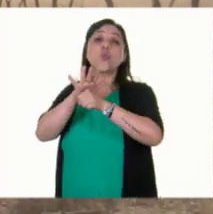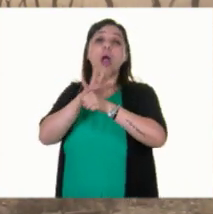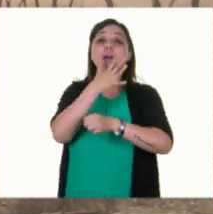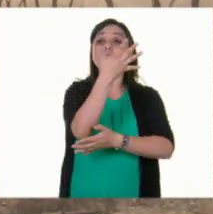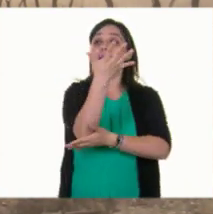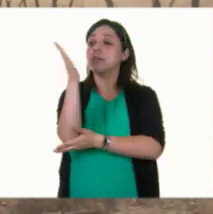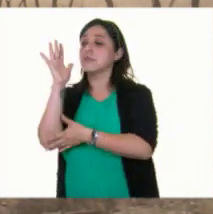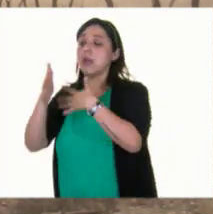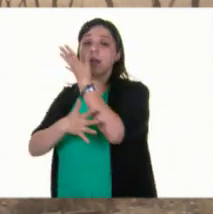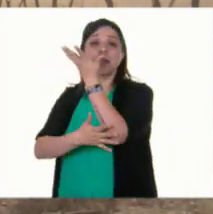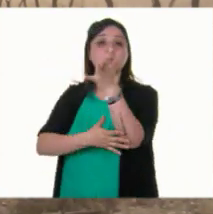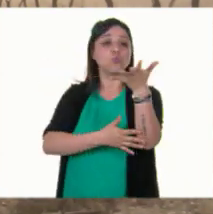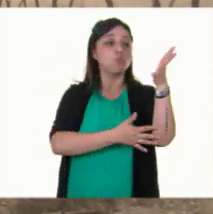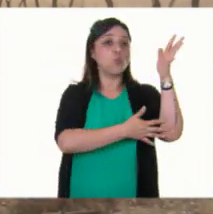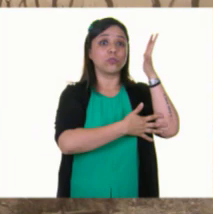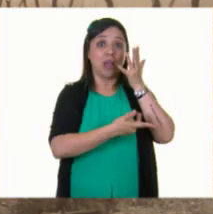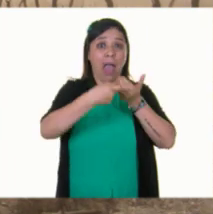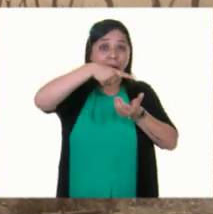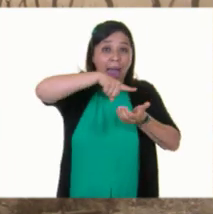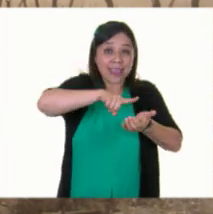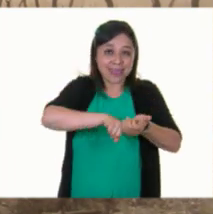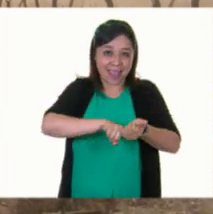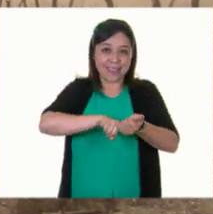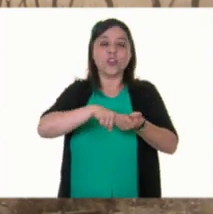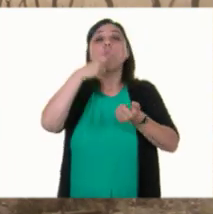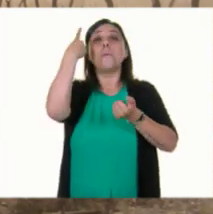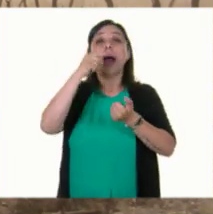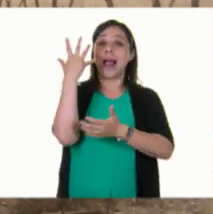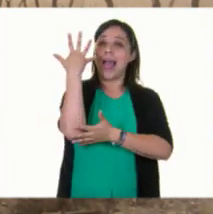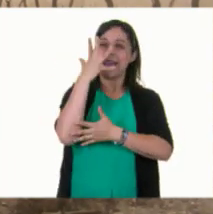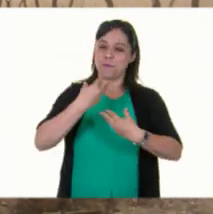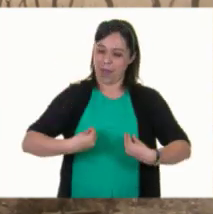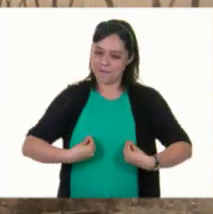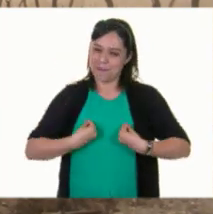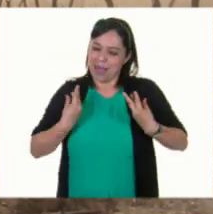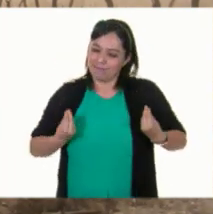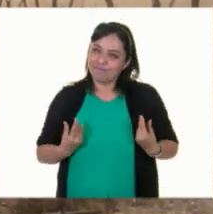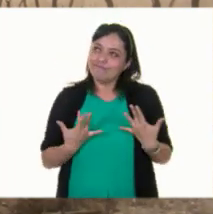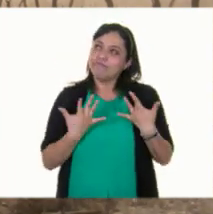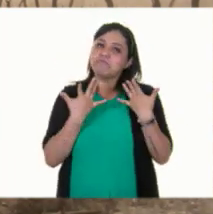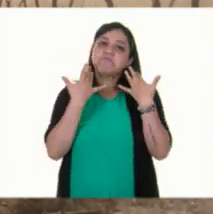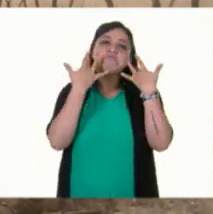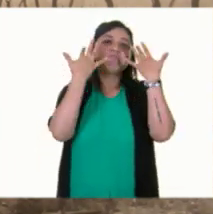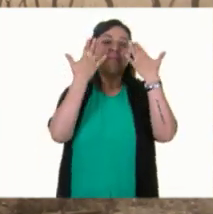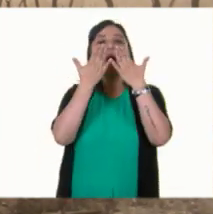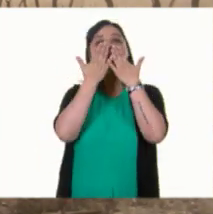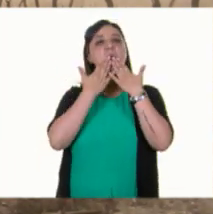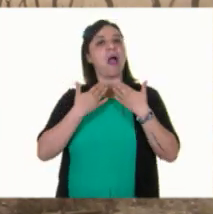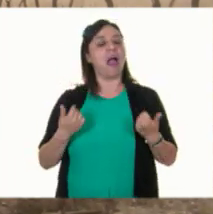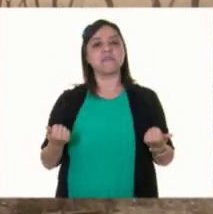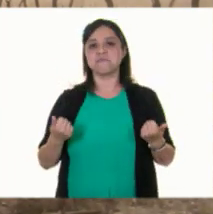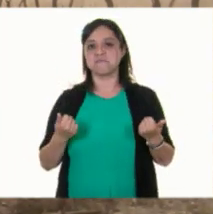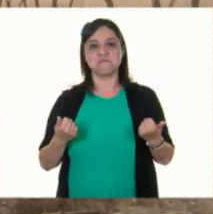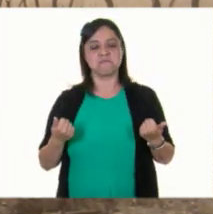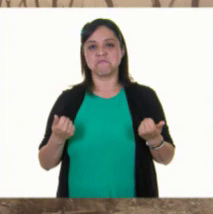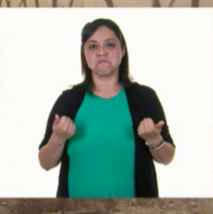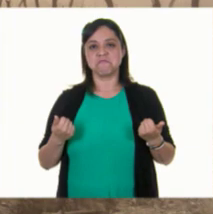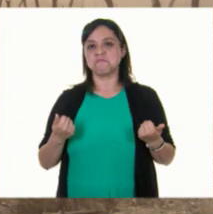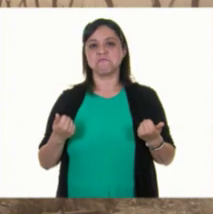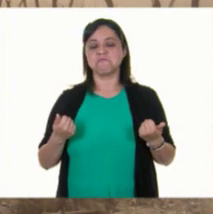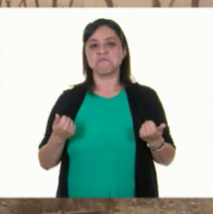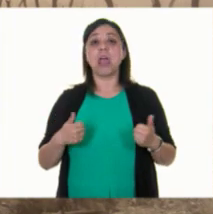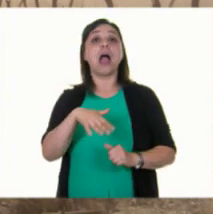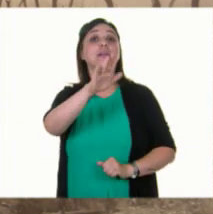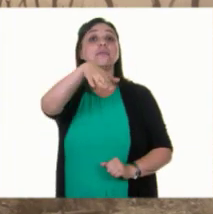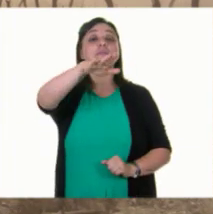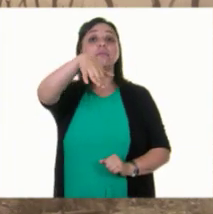los nutrientes necesarios para que vivan los árboles y otros tipos de vegetación. ¡Cambio y fuera! ¡Ay! Por